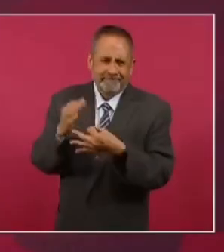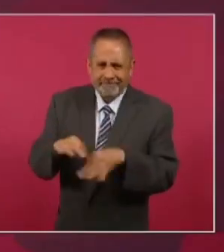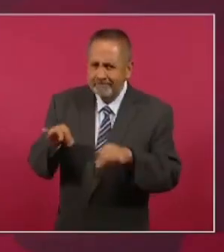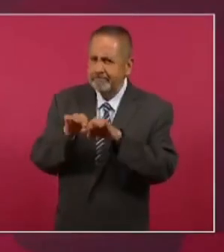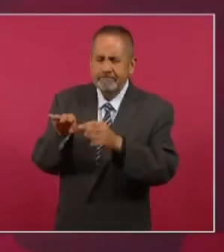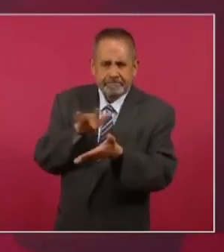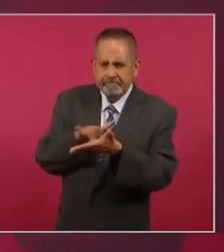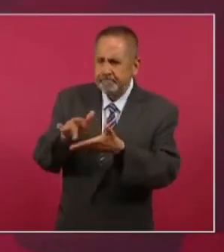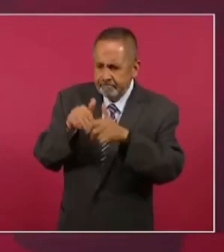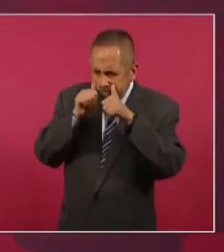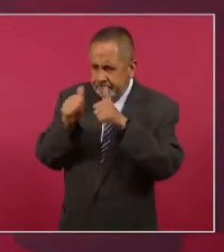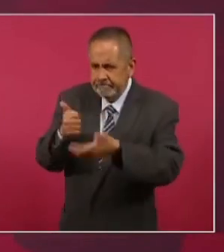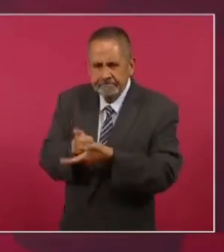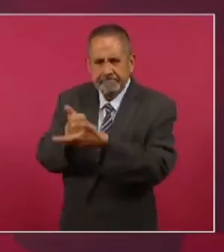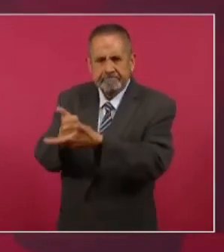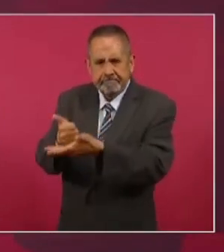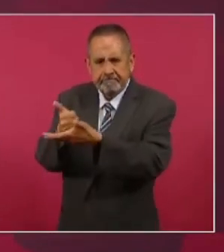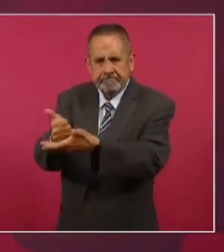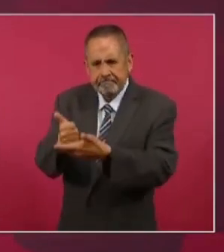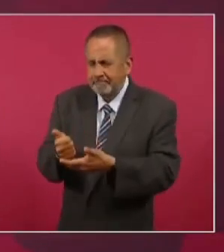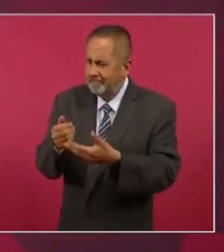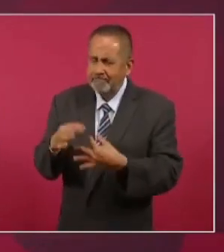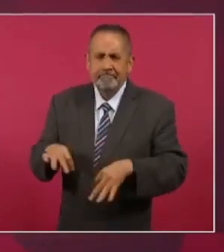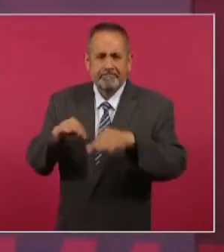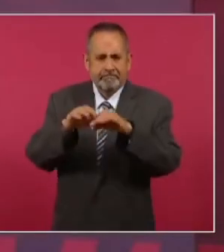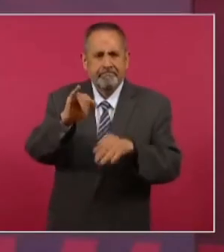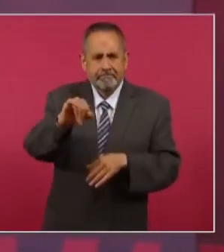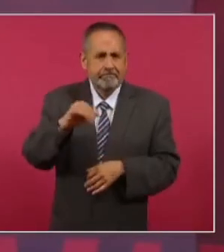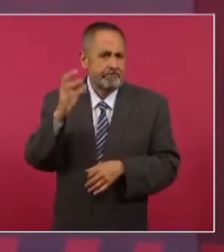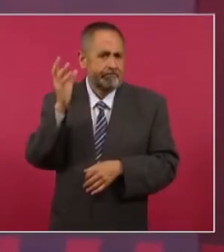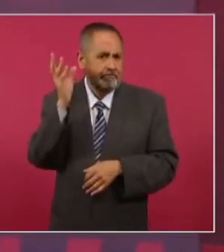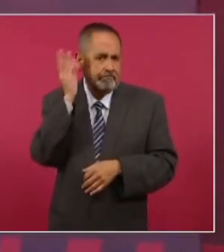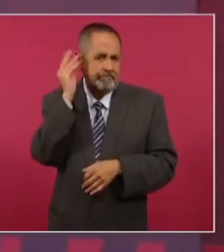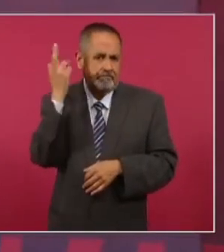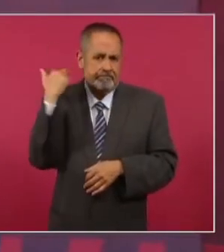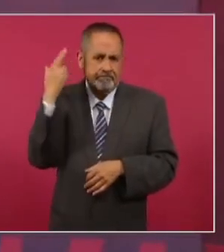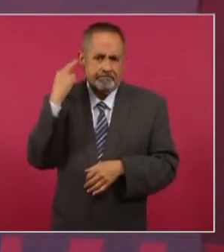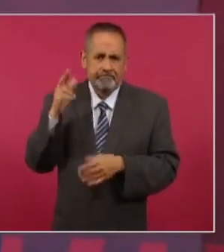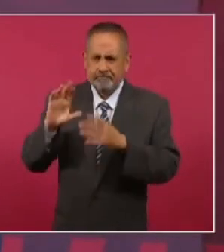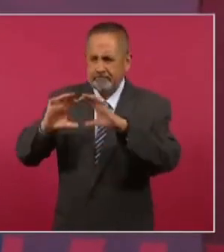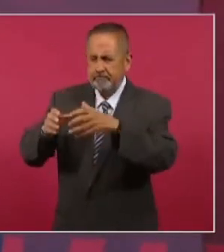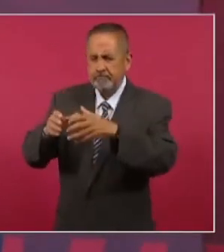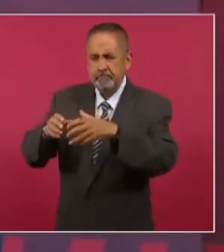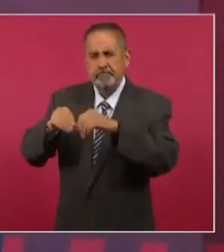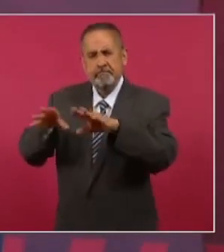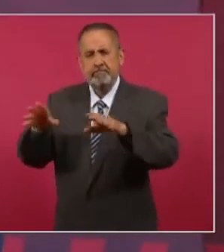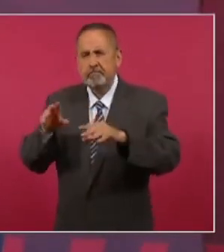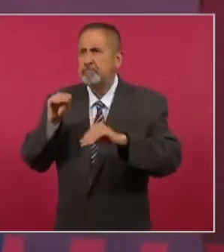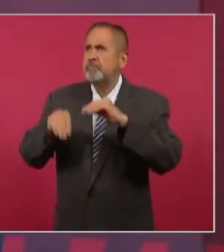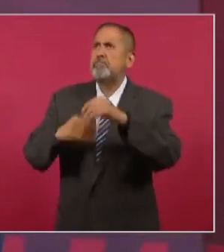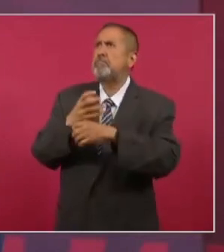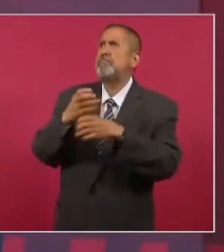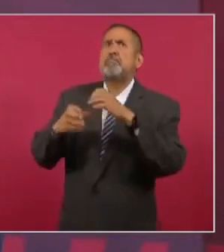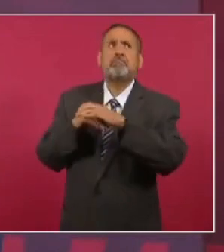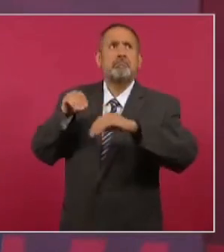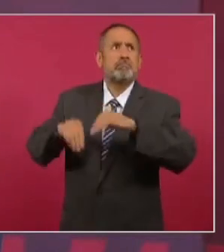ayudar a las radios comunitarias a que tengan mejor equipo